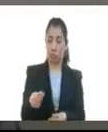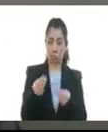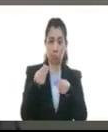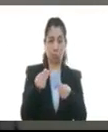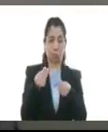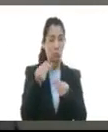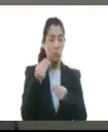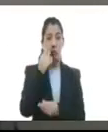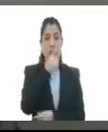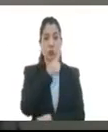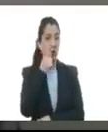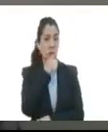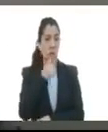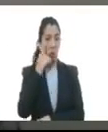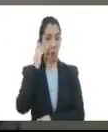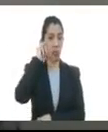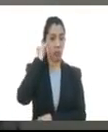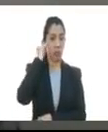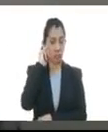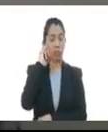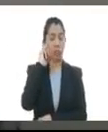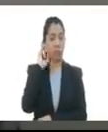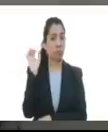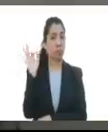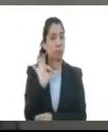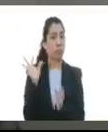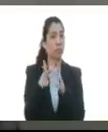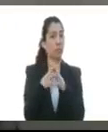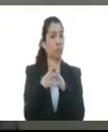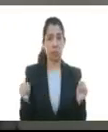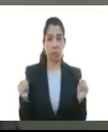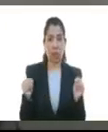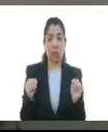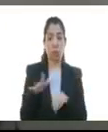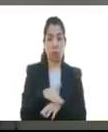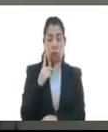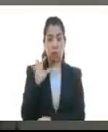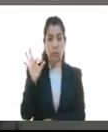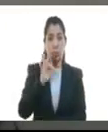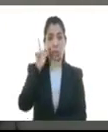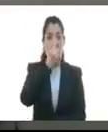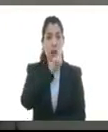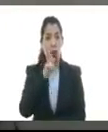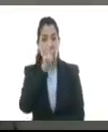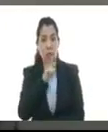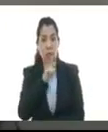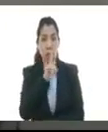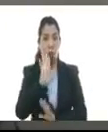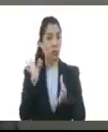rato, o sea, si se pierde una lengua, se pierde todo, o sea, se pierde la cultura, se pierde